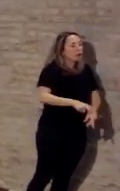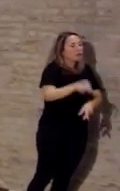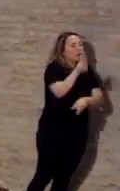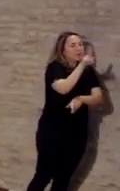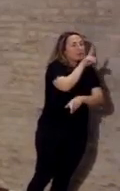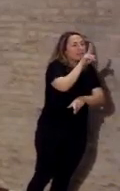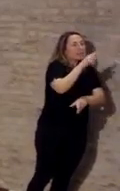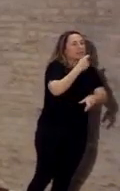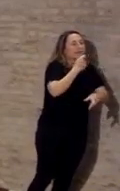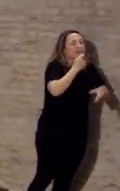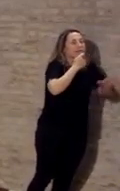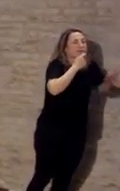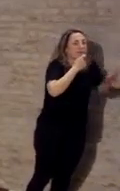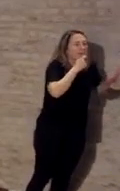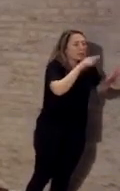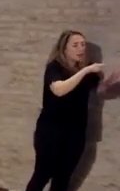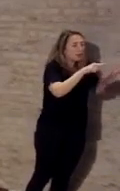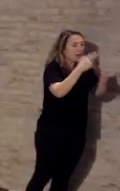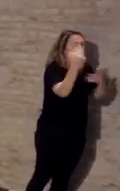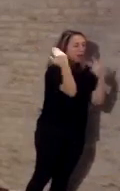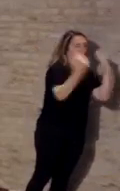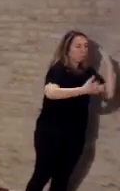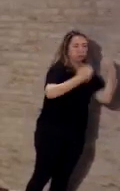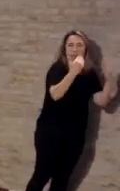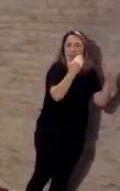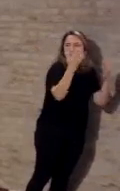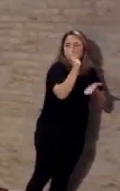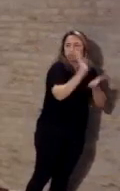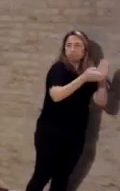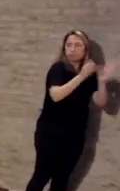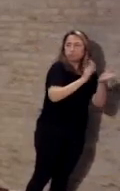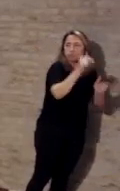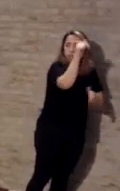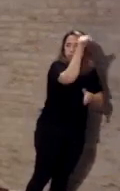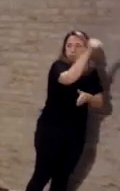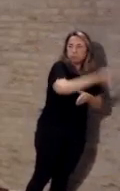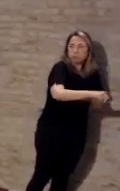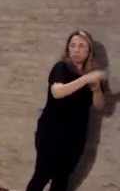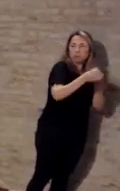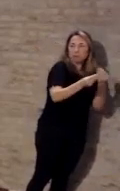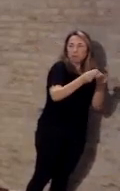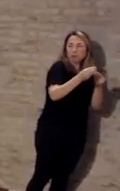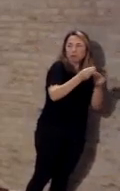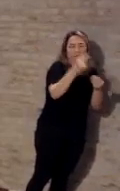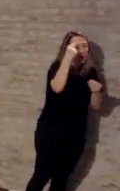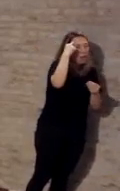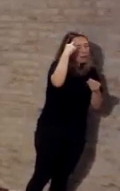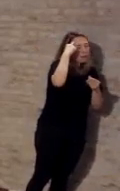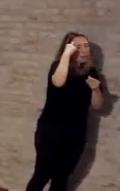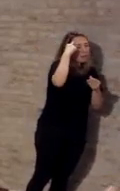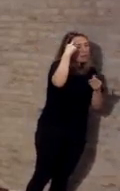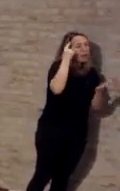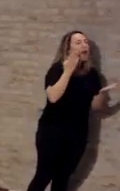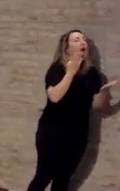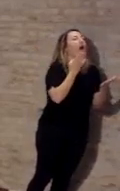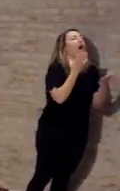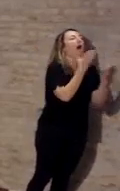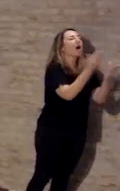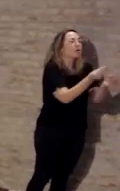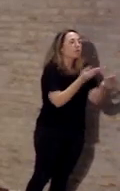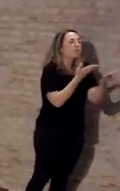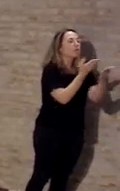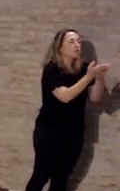mujer está está está ejerciendo violencia eh creo que tienen que pedir ayuda